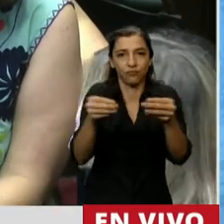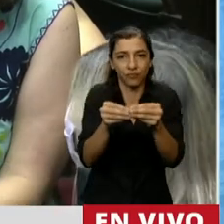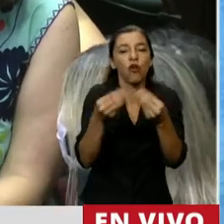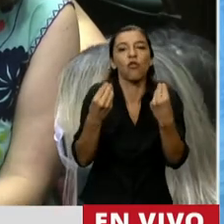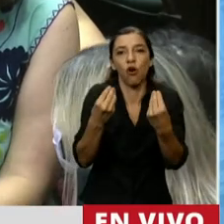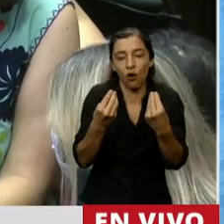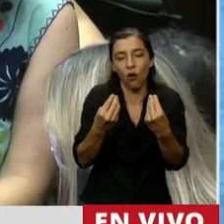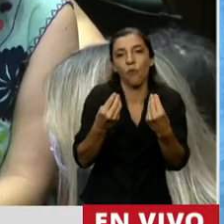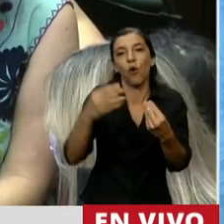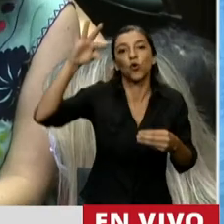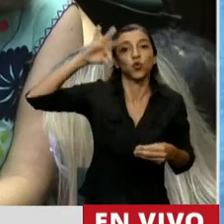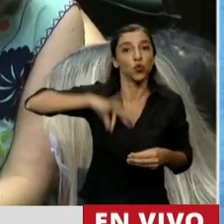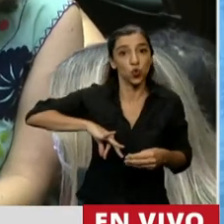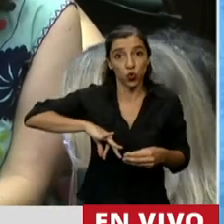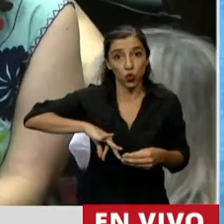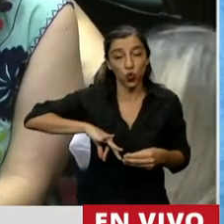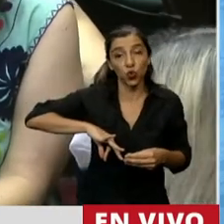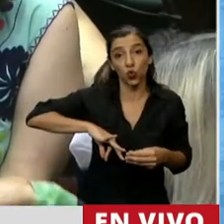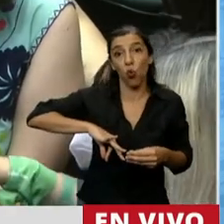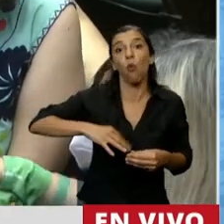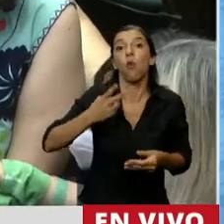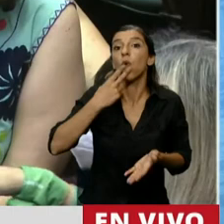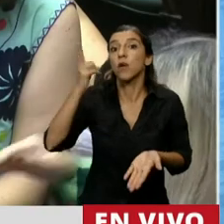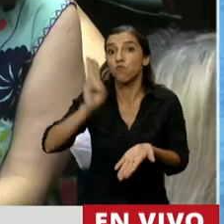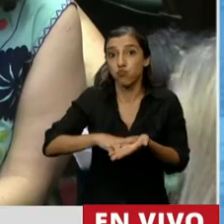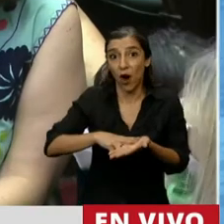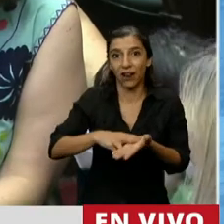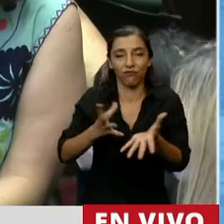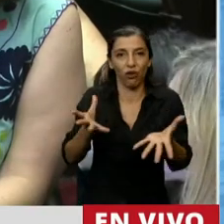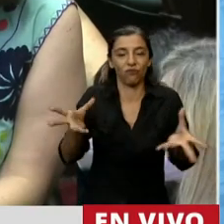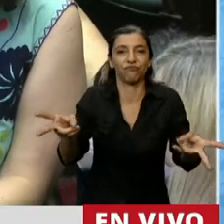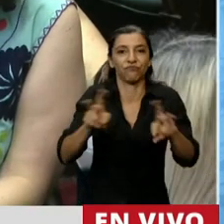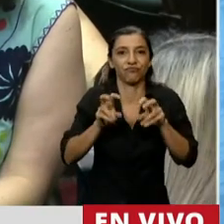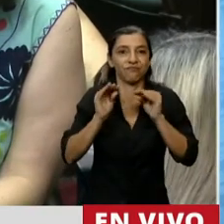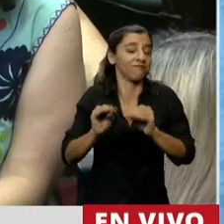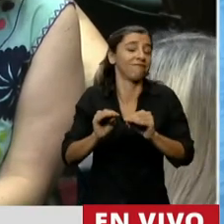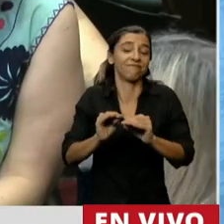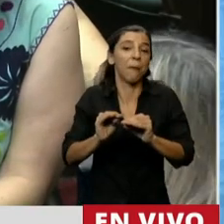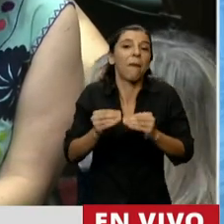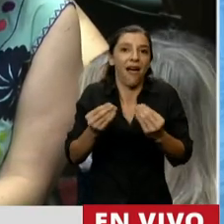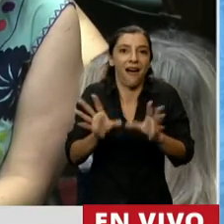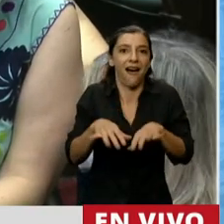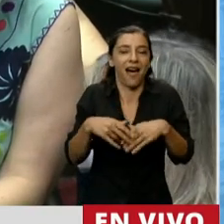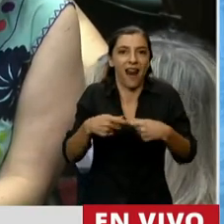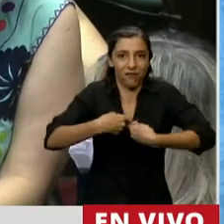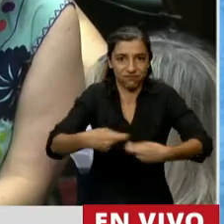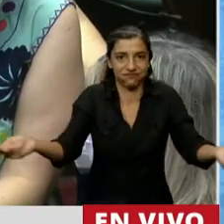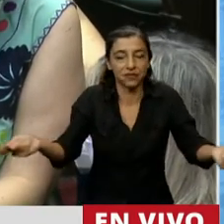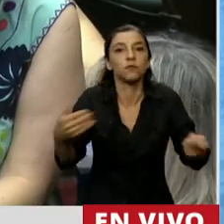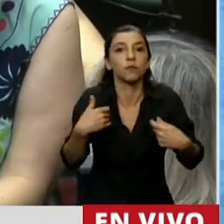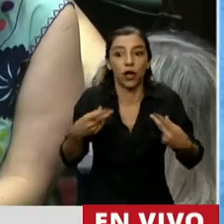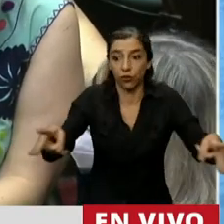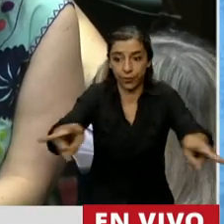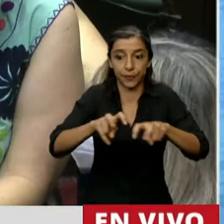y impuestos. Ambos indefectiblemente tendrán que aumentar, porque las políticas